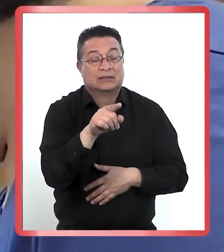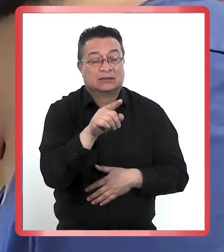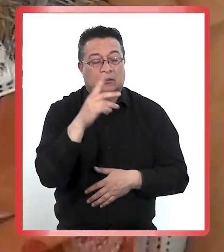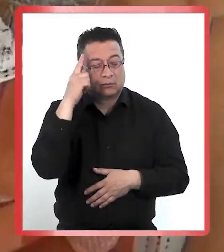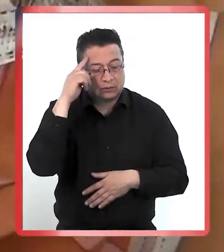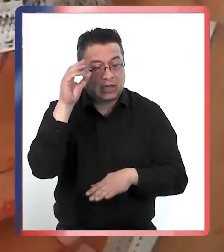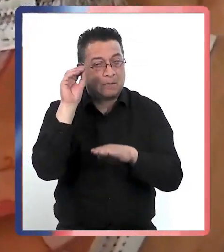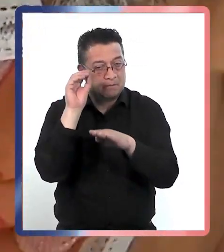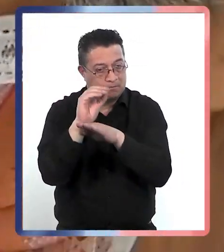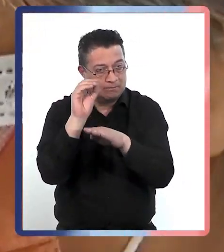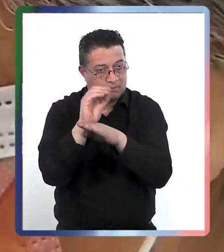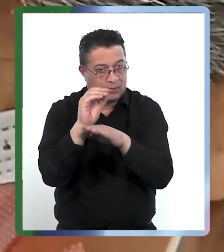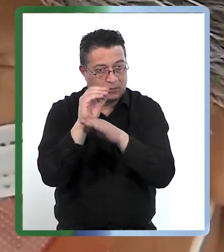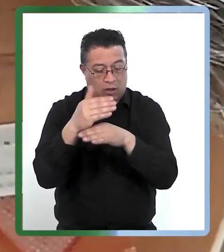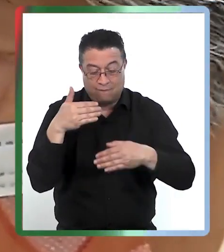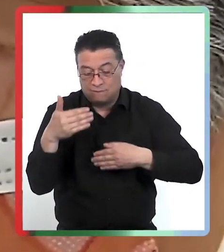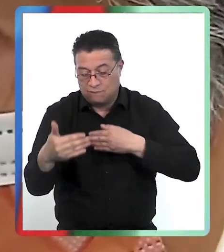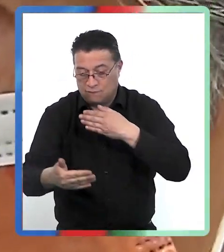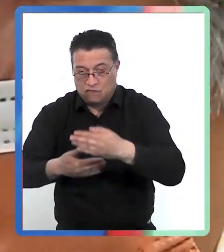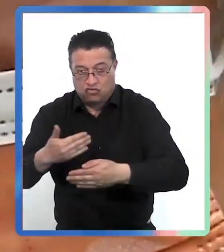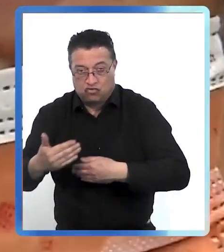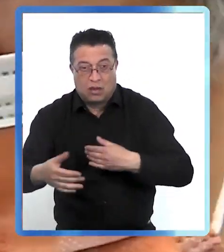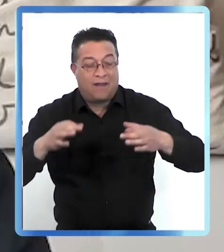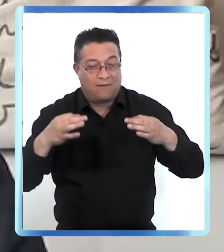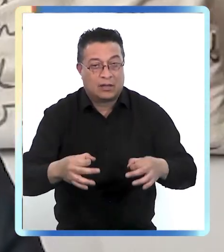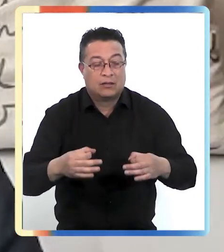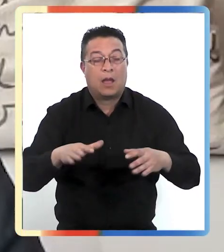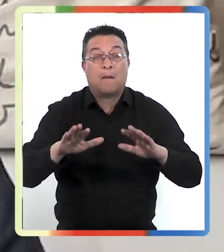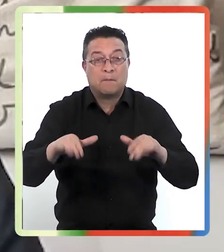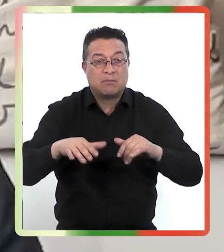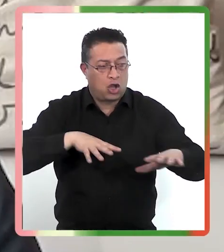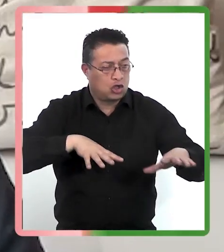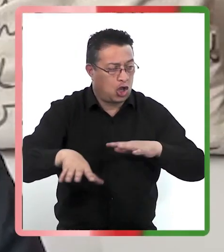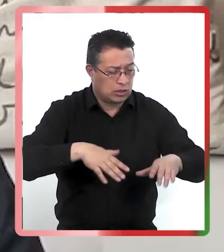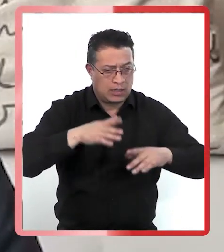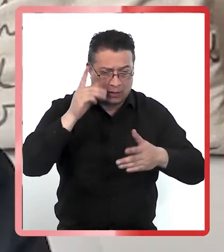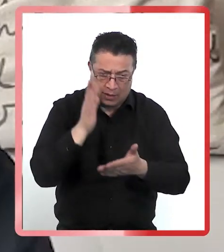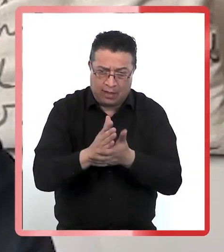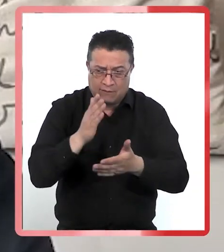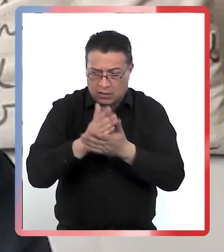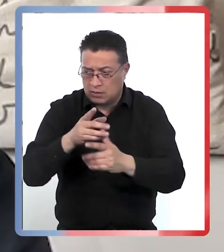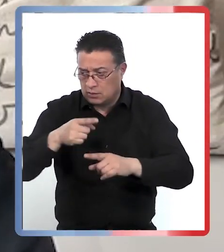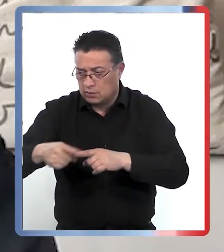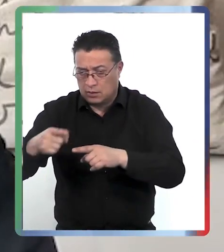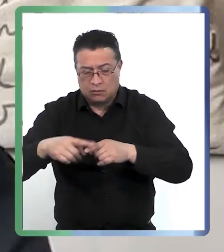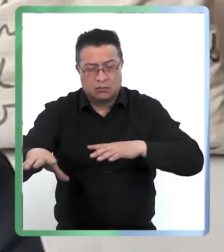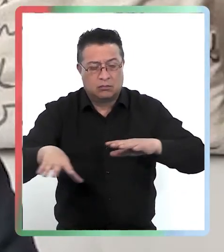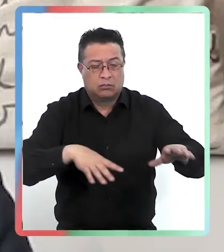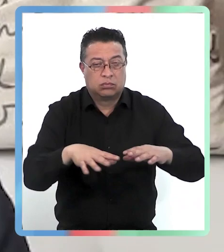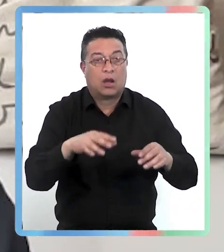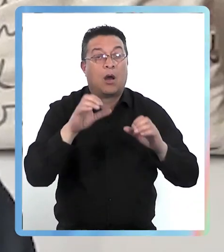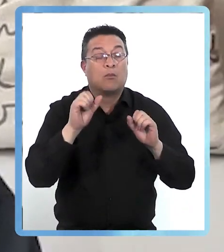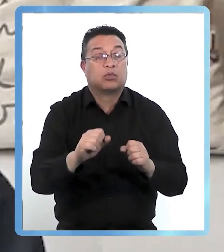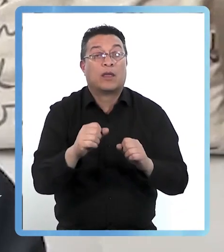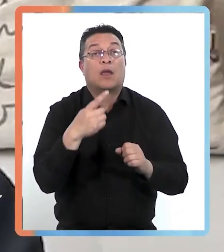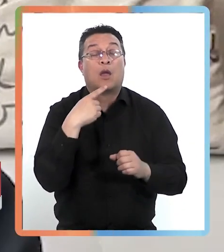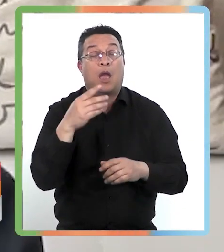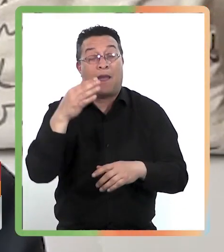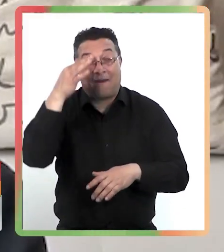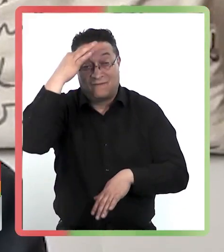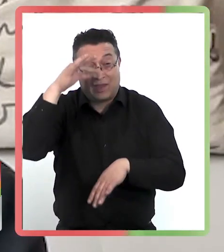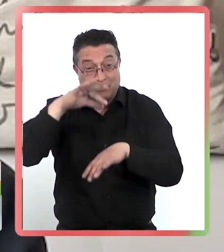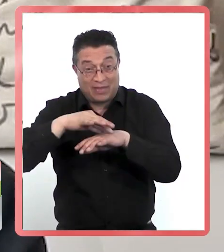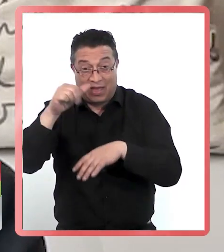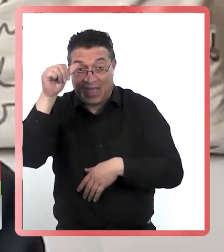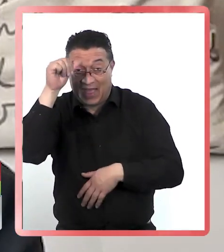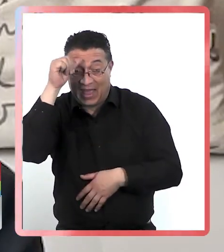posible, su mantención funcional. ¿A qué me refiero con esto? Que siga haciendo cosas, ¿ya? Lo probablemente peor que uno podría decirle a una persona